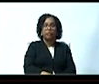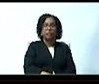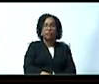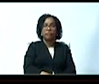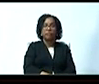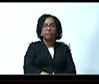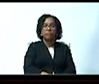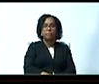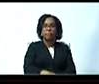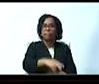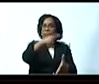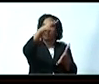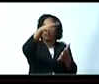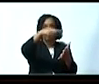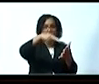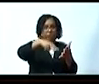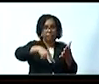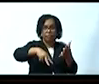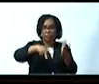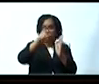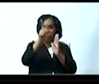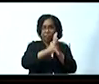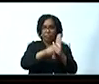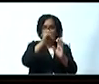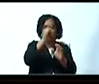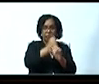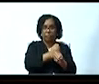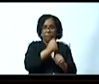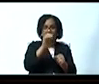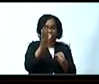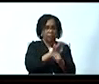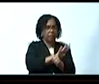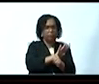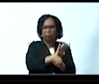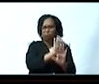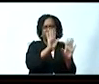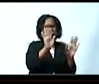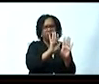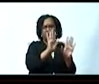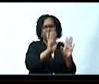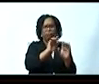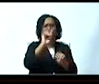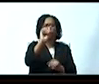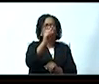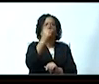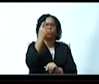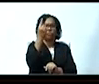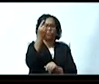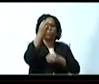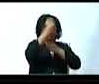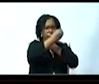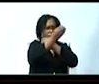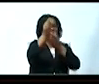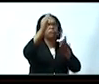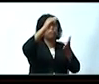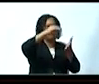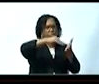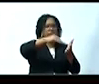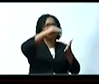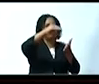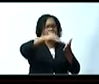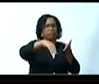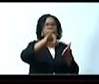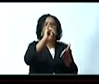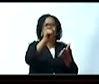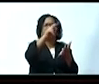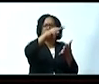Liberal de lectura, el proyecto para escuchar el informe de la comisión. Faltan